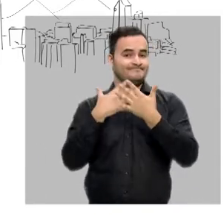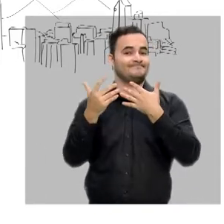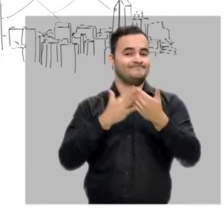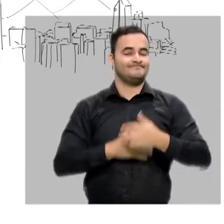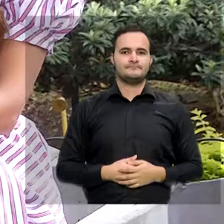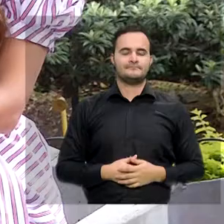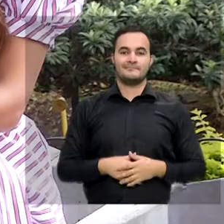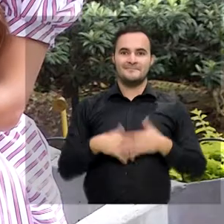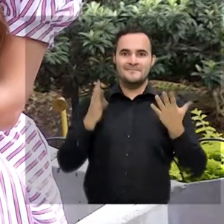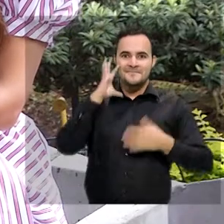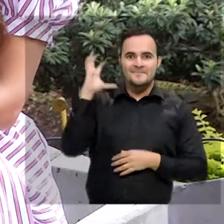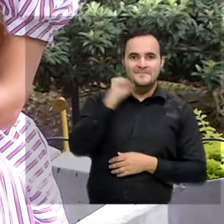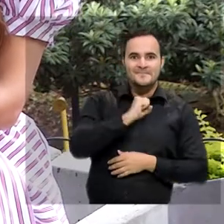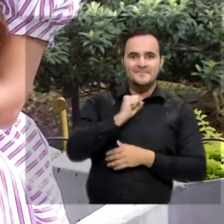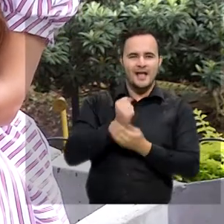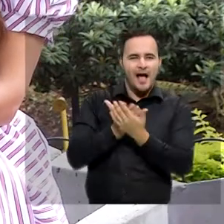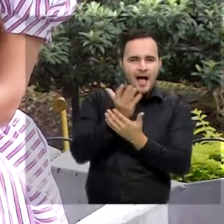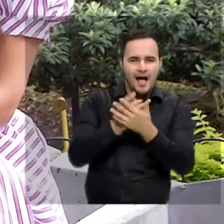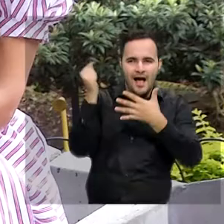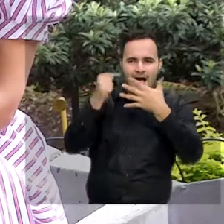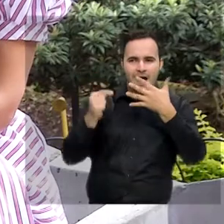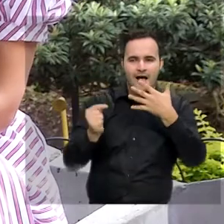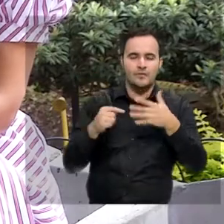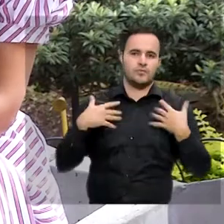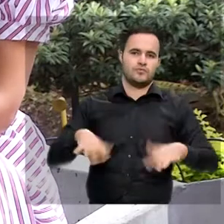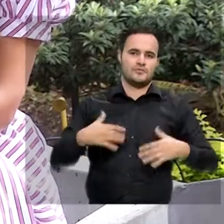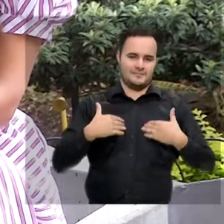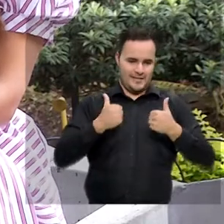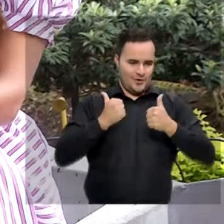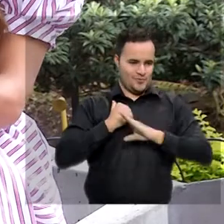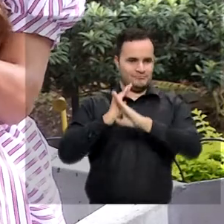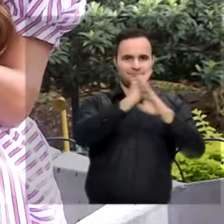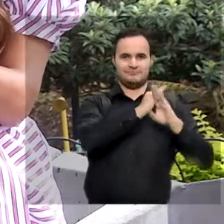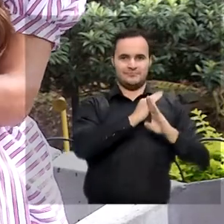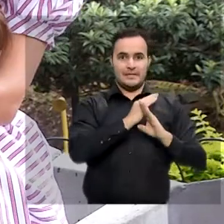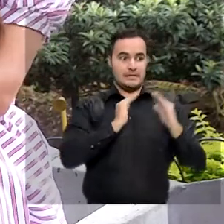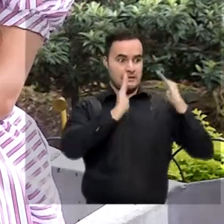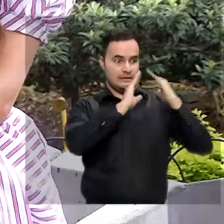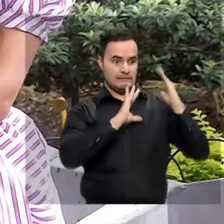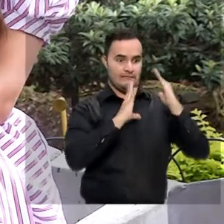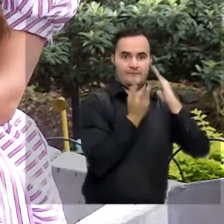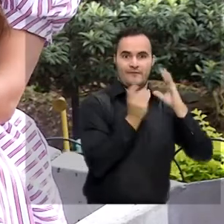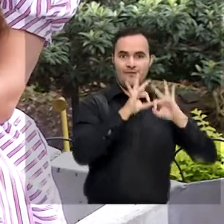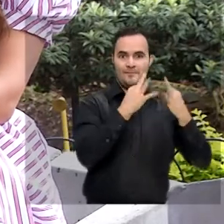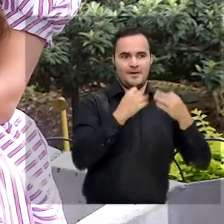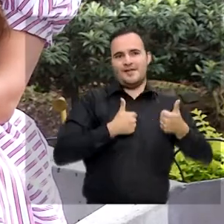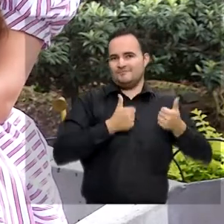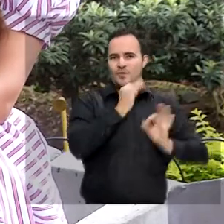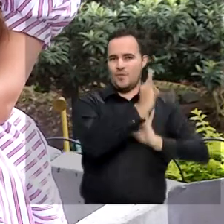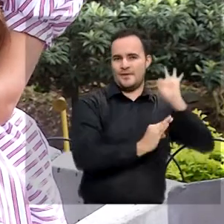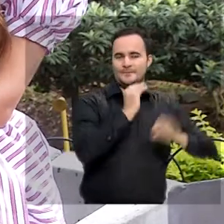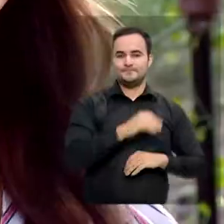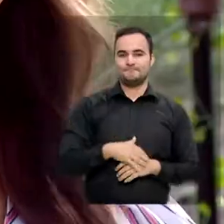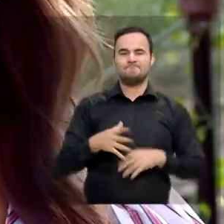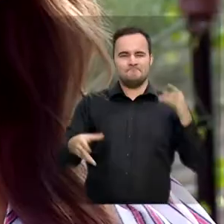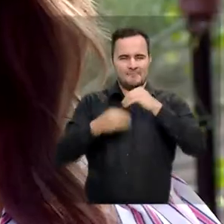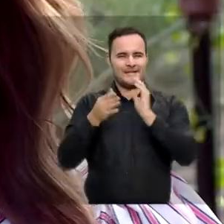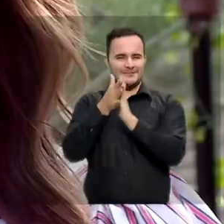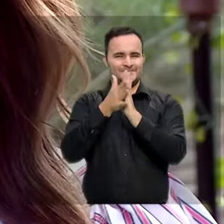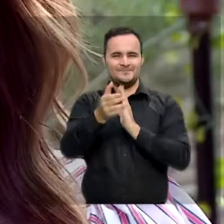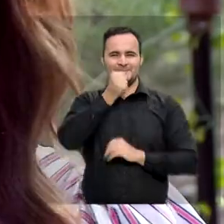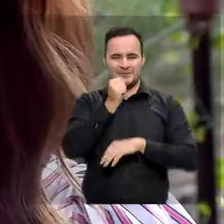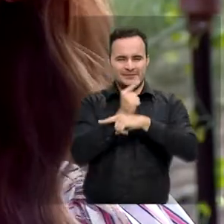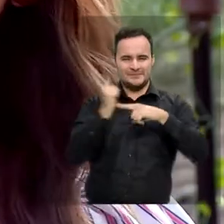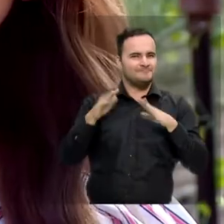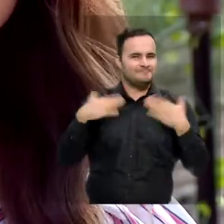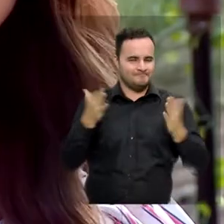nuestras manos limpias. Recuerda que estas sencillas acciones ayudan a proteger tu salud y la de las personas que tienes cerca. En Medellín Conecta